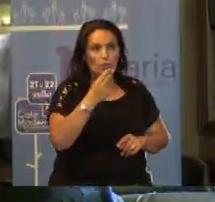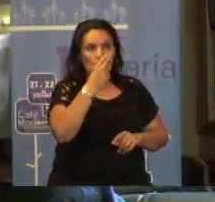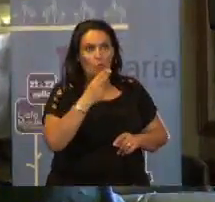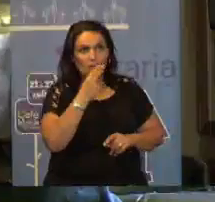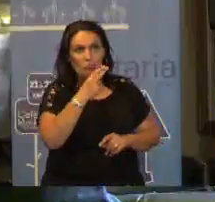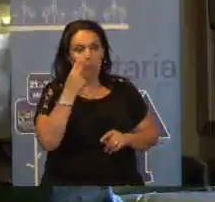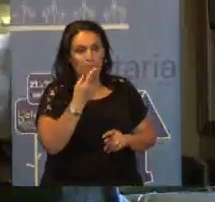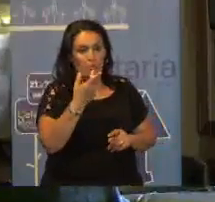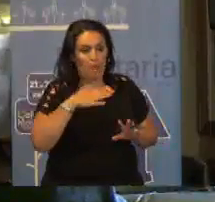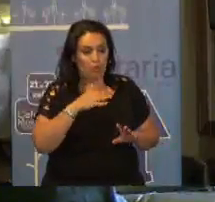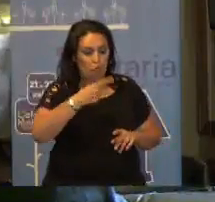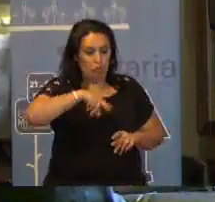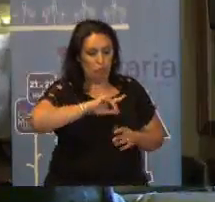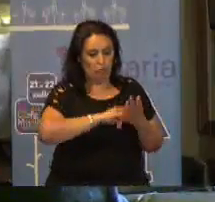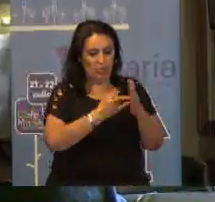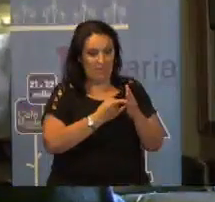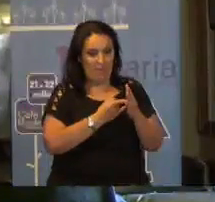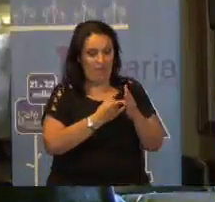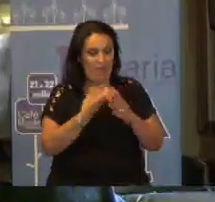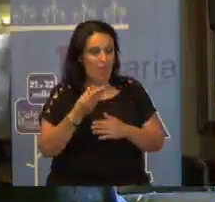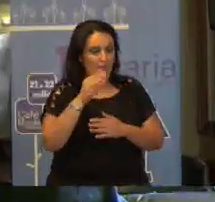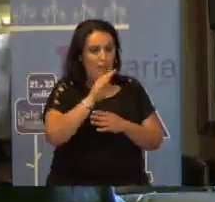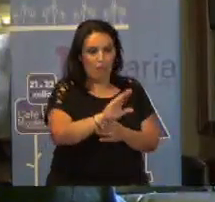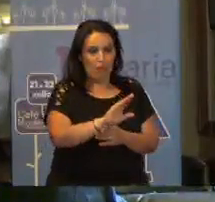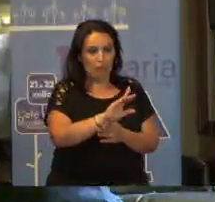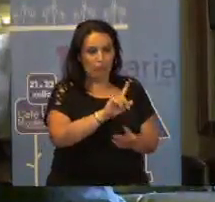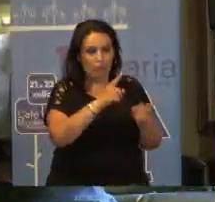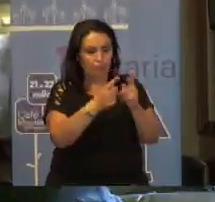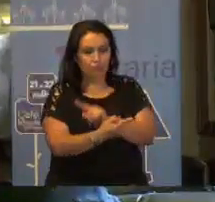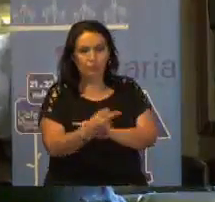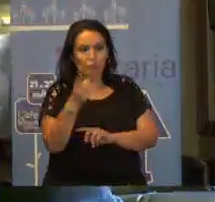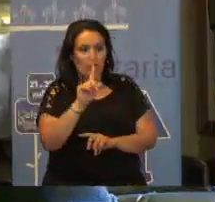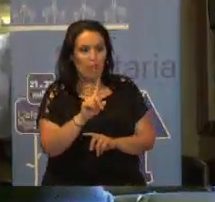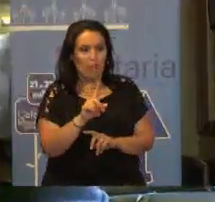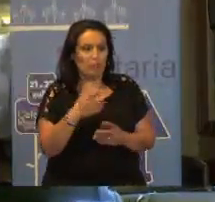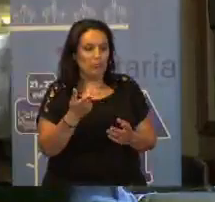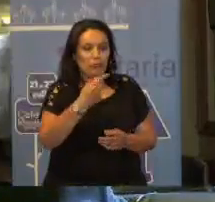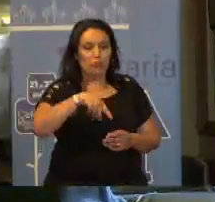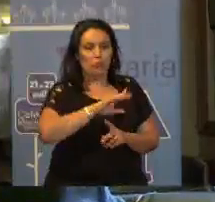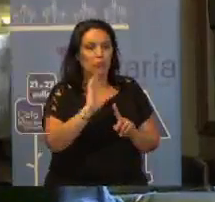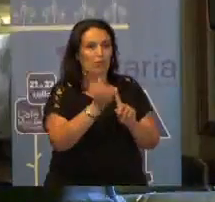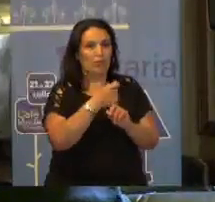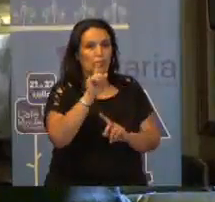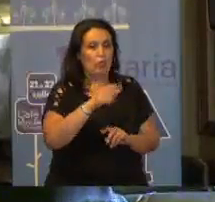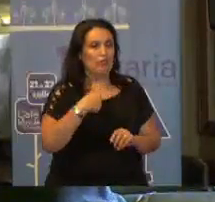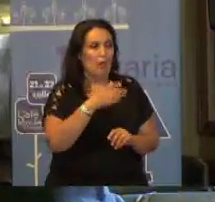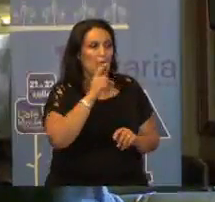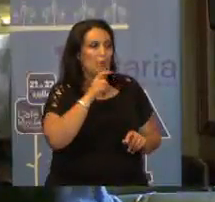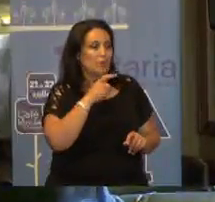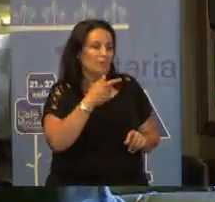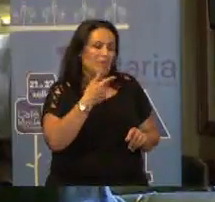non cambiamos o sistema de financiación, non vamos a poder facer eso. E outra cousa, e non o tomes como una visión personal. É dicir,